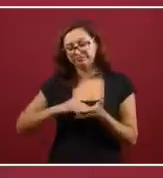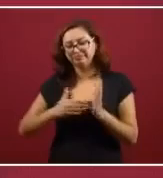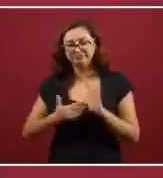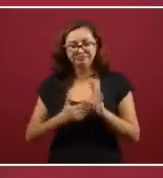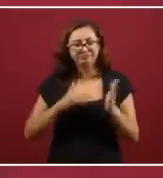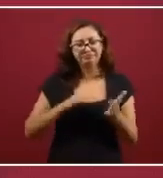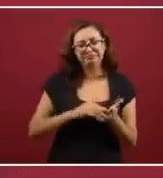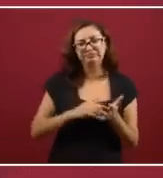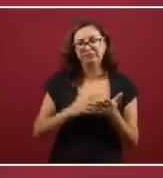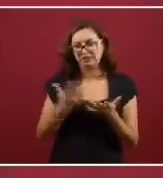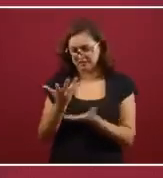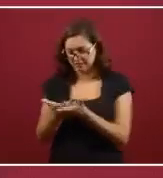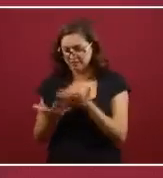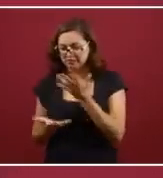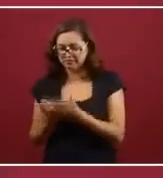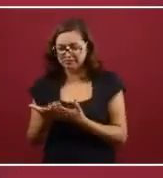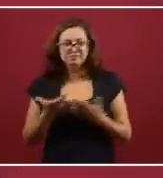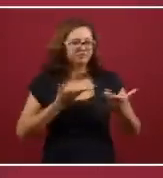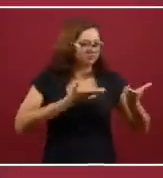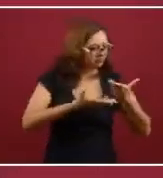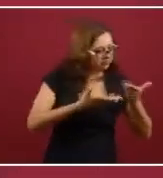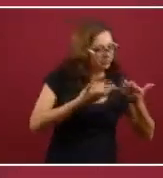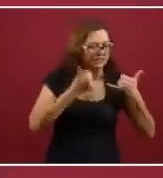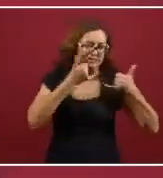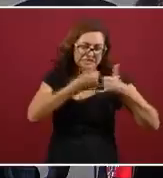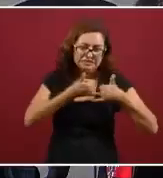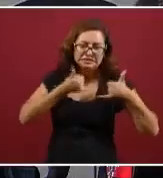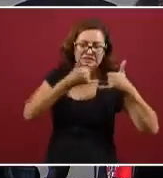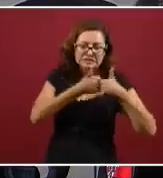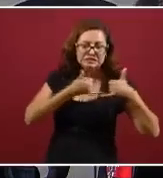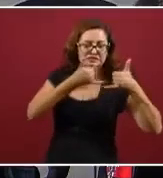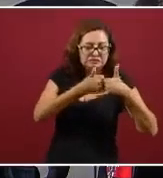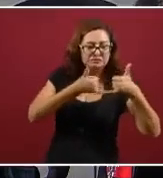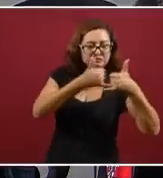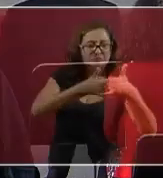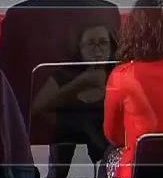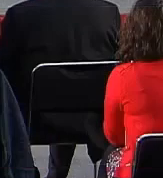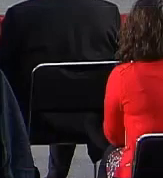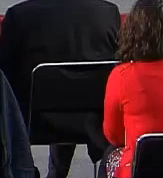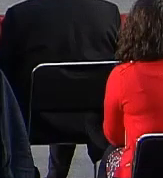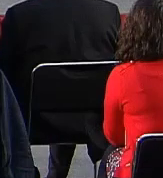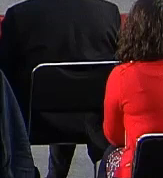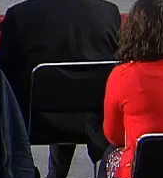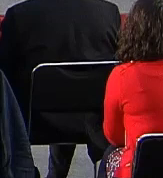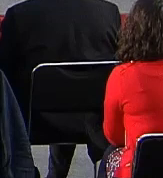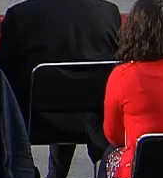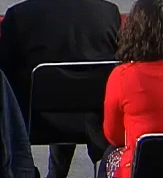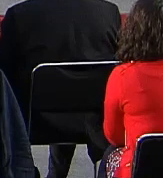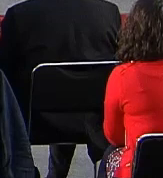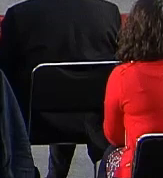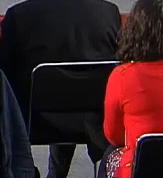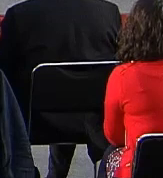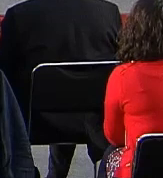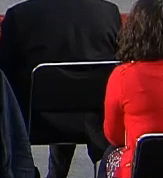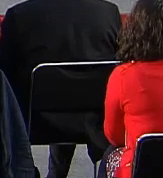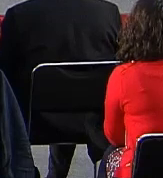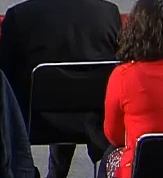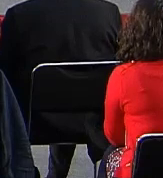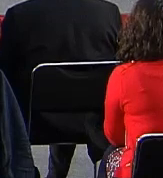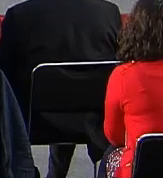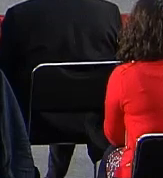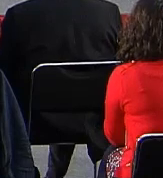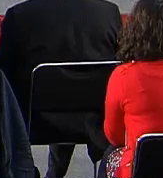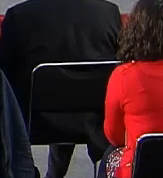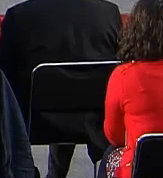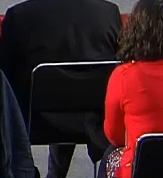externa, ¿no? La de la negociación, las llamadas con Ross, el seguimiento de la Secretaría, sino también la parte interna.